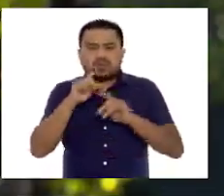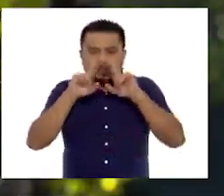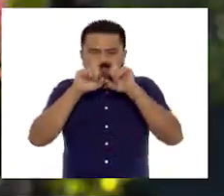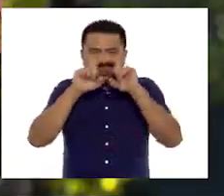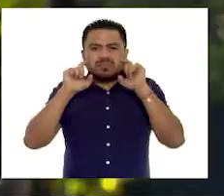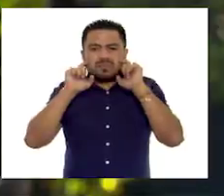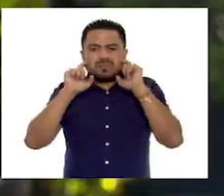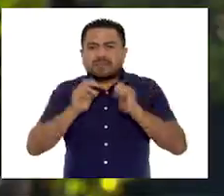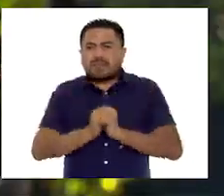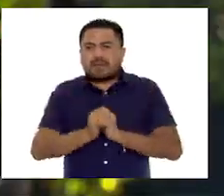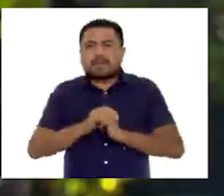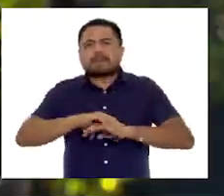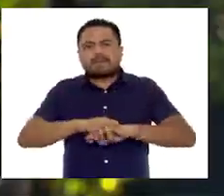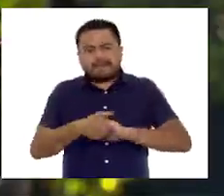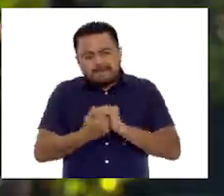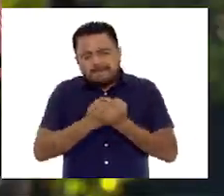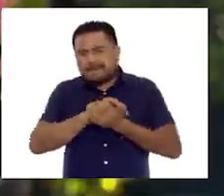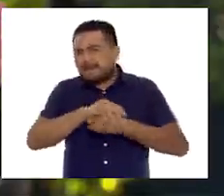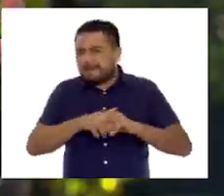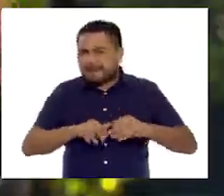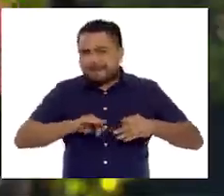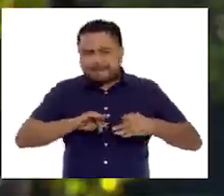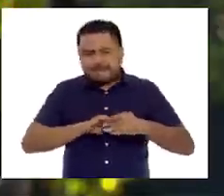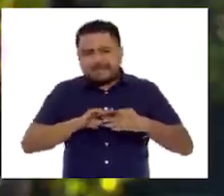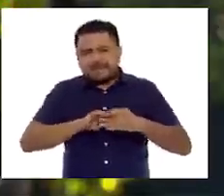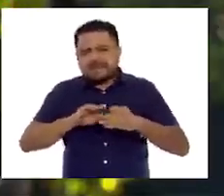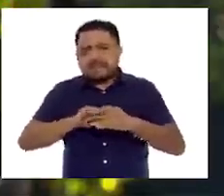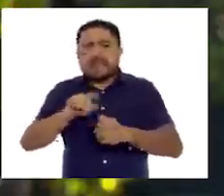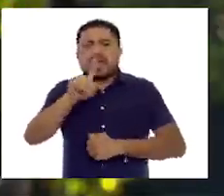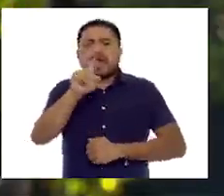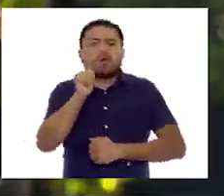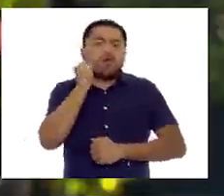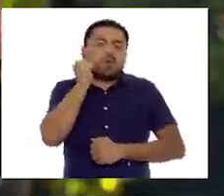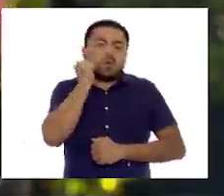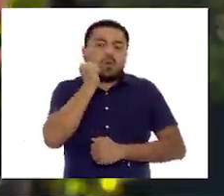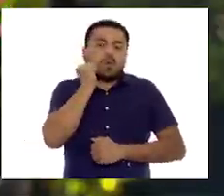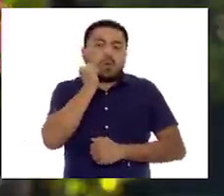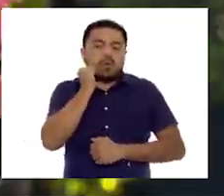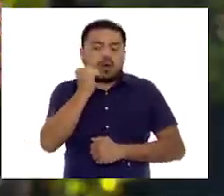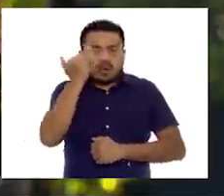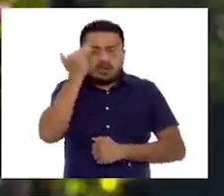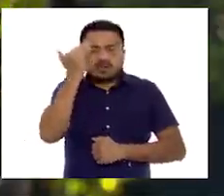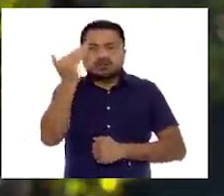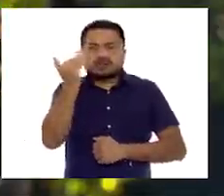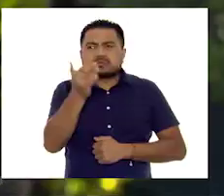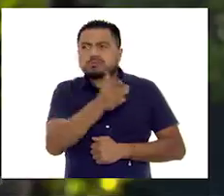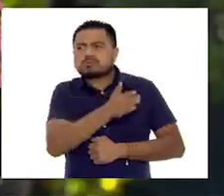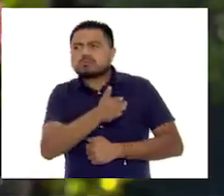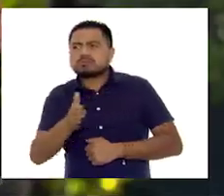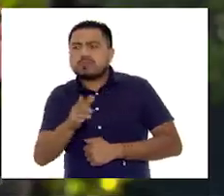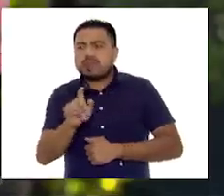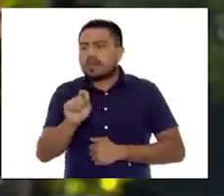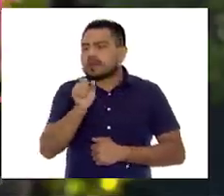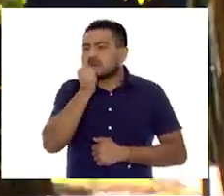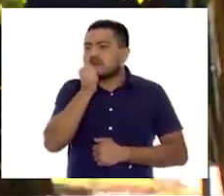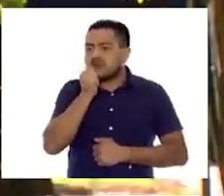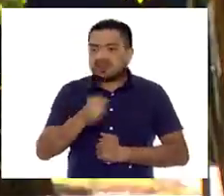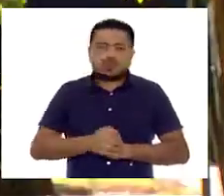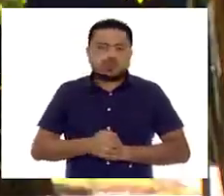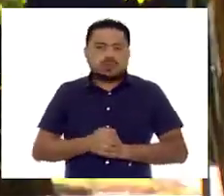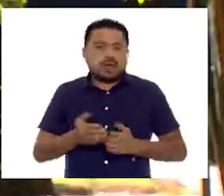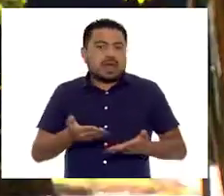cubrebocas. Lava tus manos frecuentemente con agua y con jabón por lo menos durante 20 segundos.